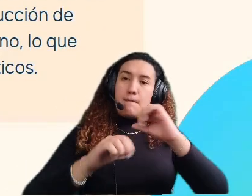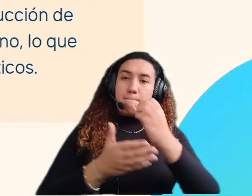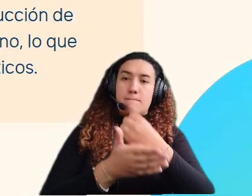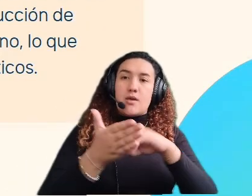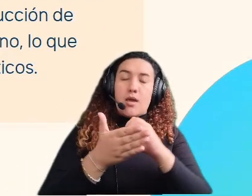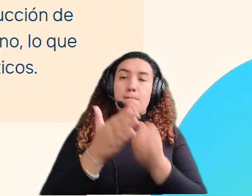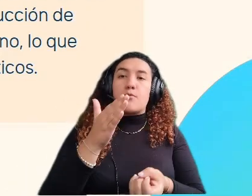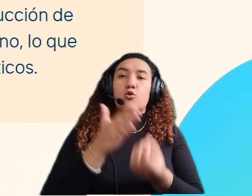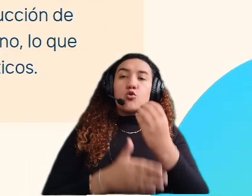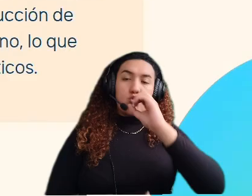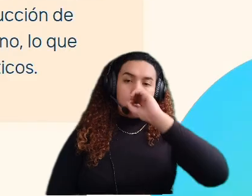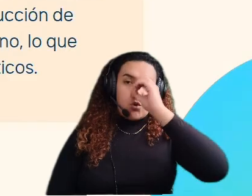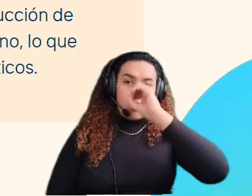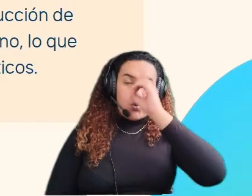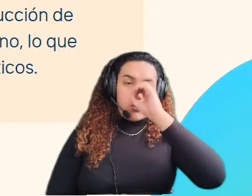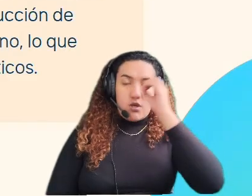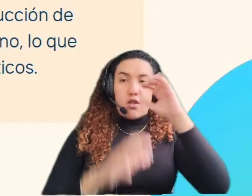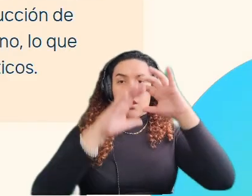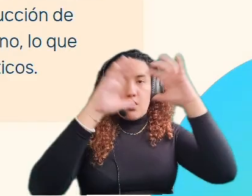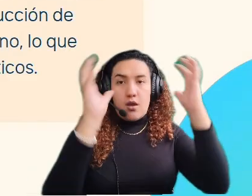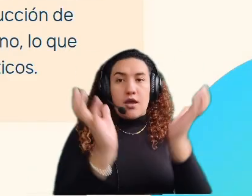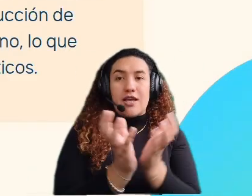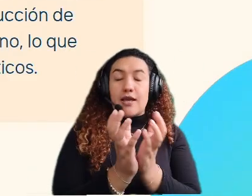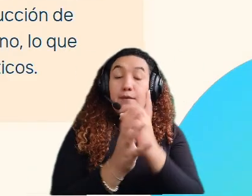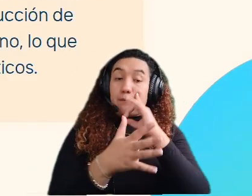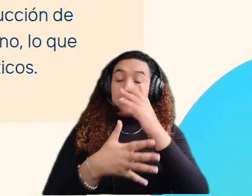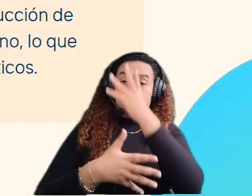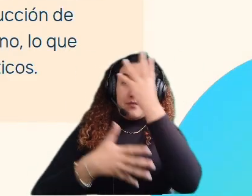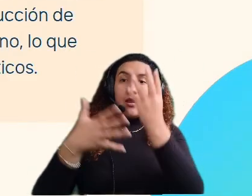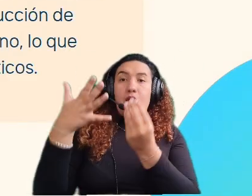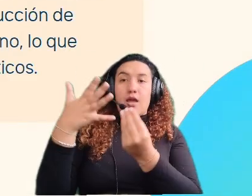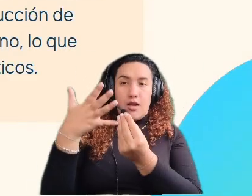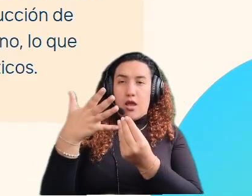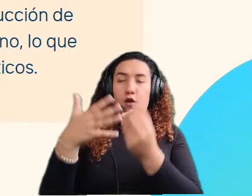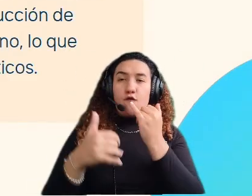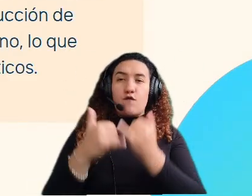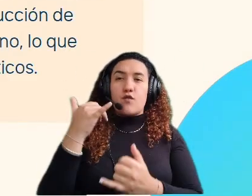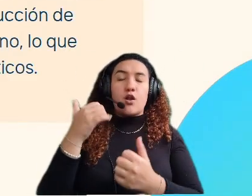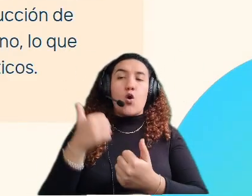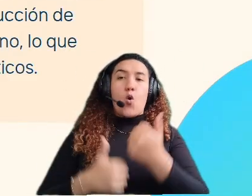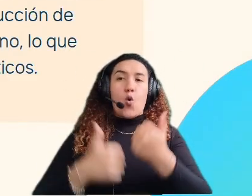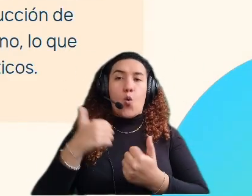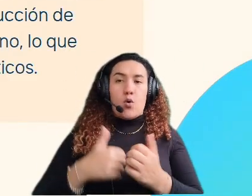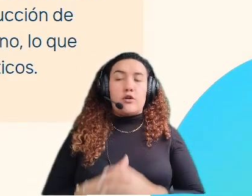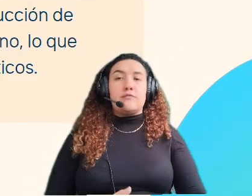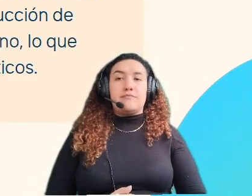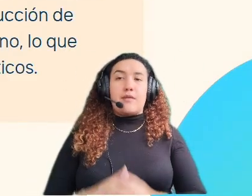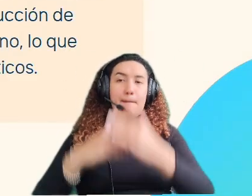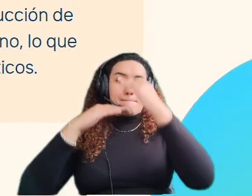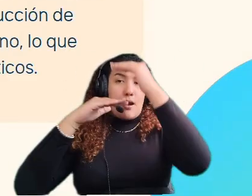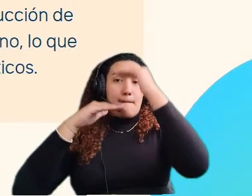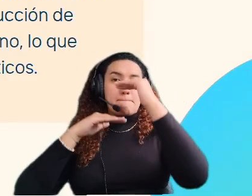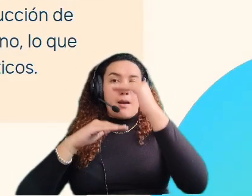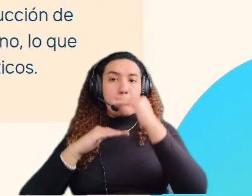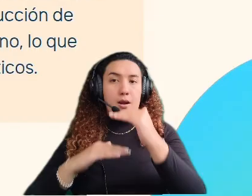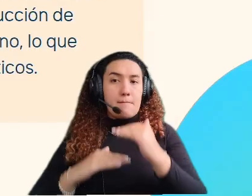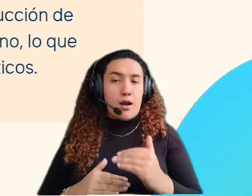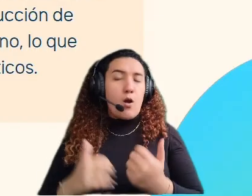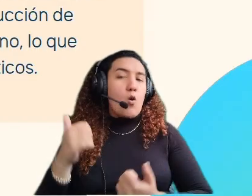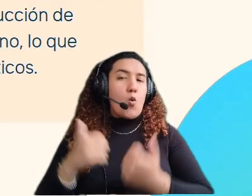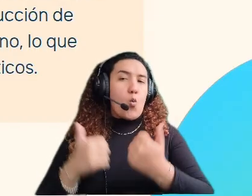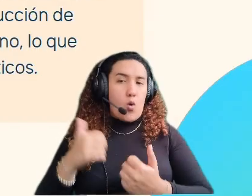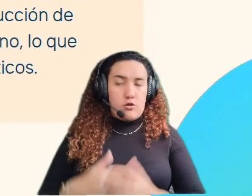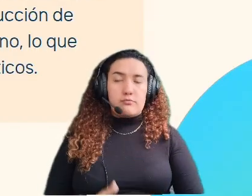biogeoquímico y regeneración del oxígeno en la Tierra. Entonces estos resultados finales estuvieron lo dividimos en